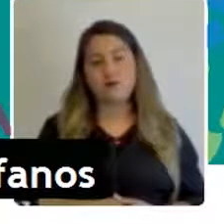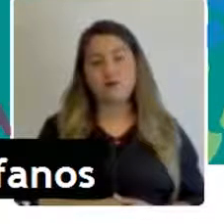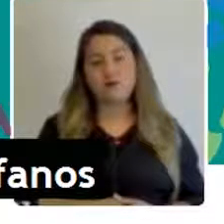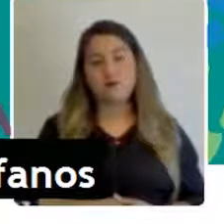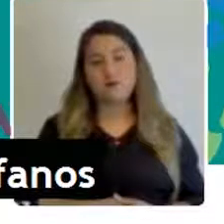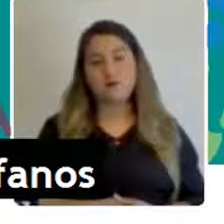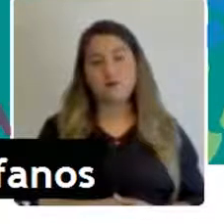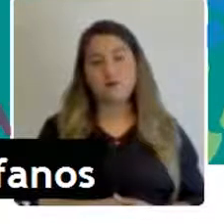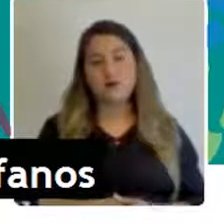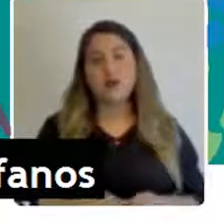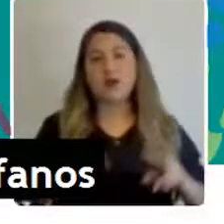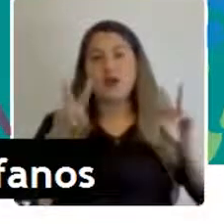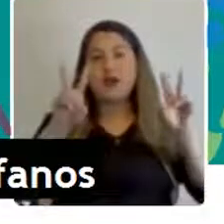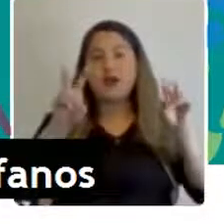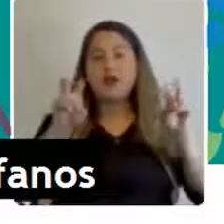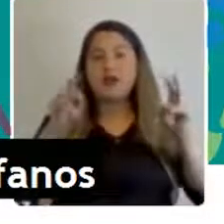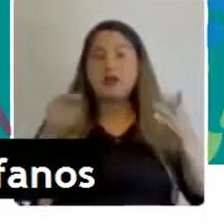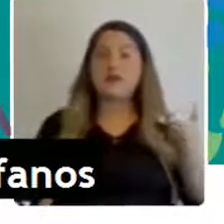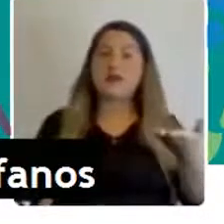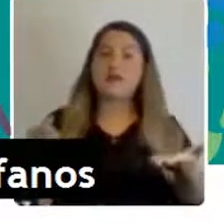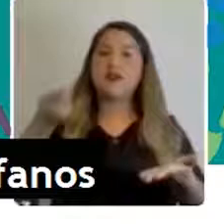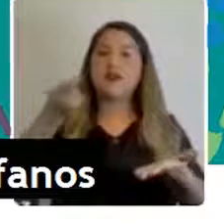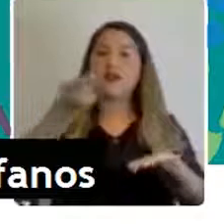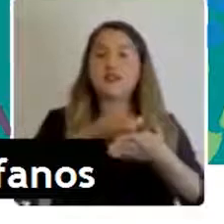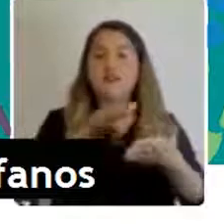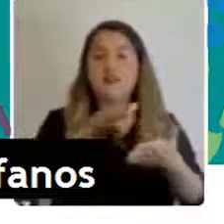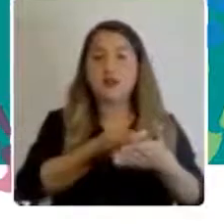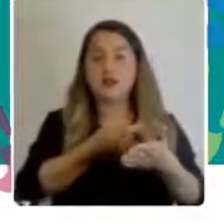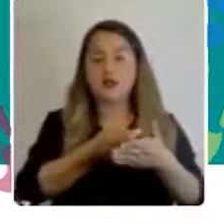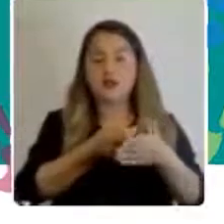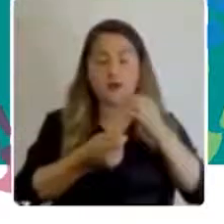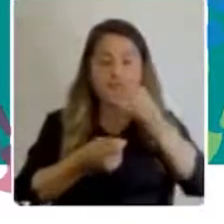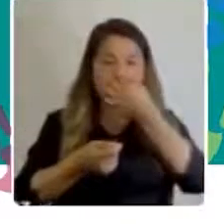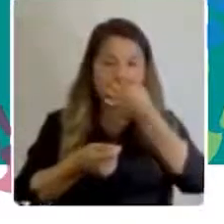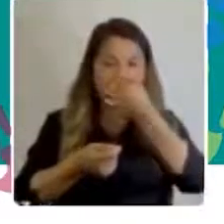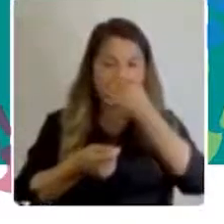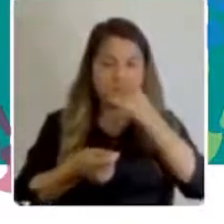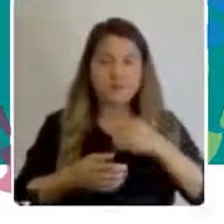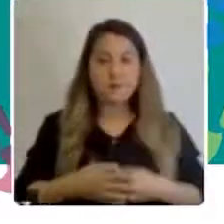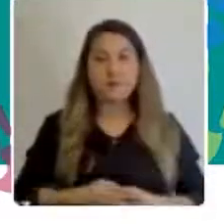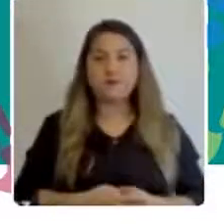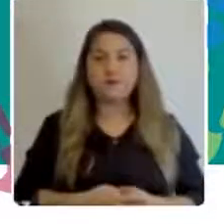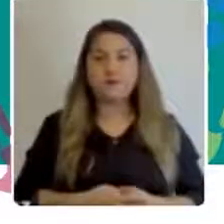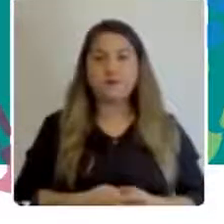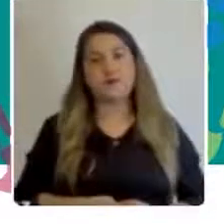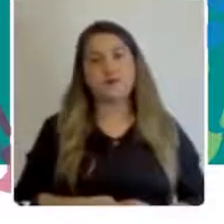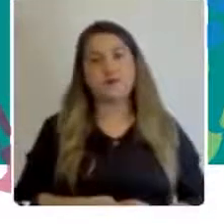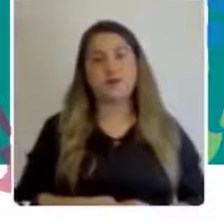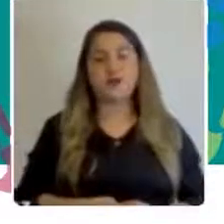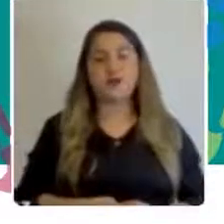de la Oficina de Desarrollo de Productos Huérfanos, de la FDA también.